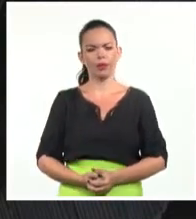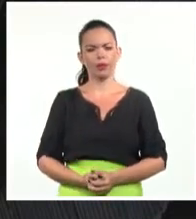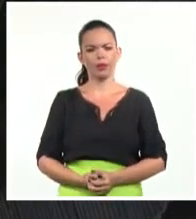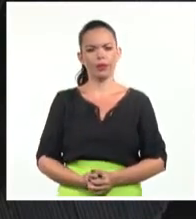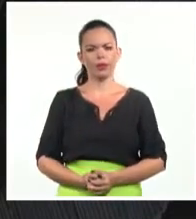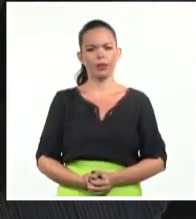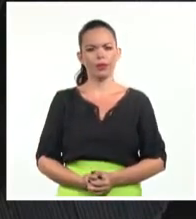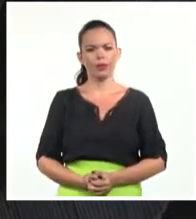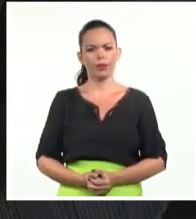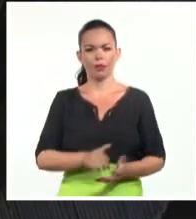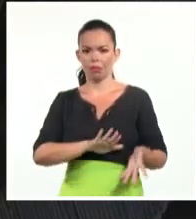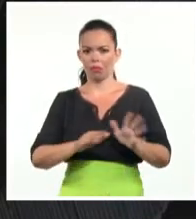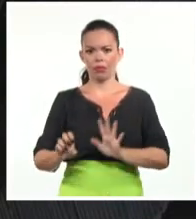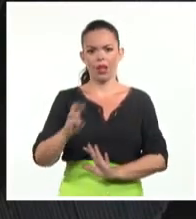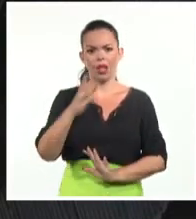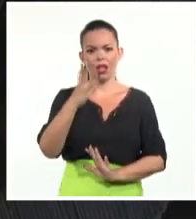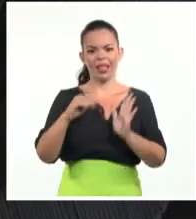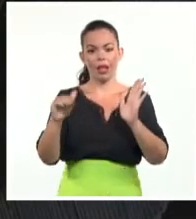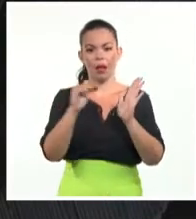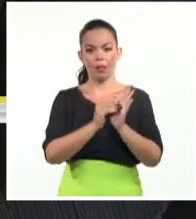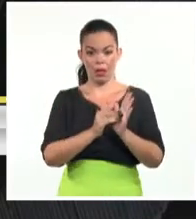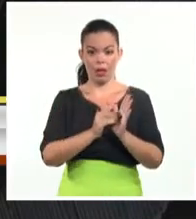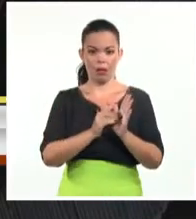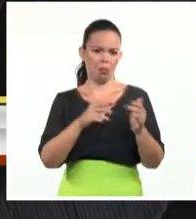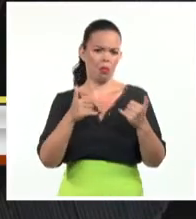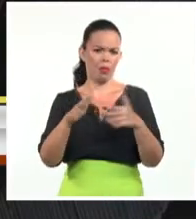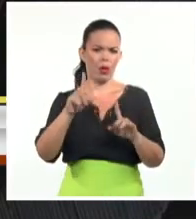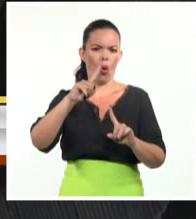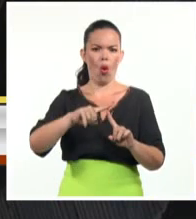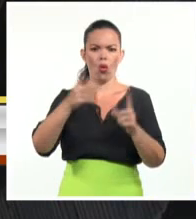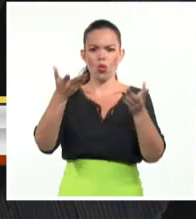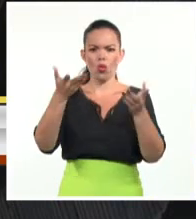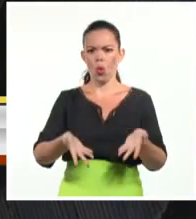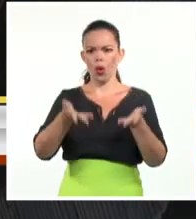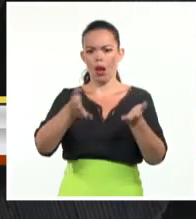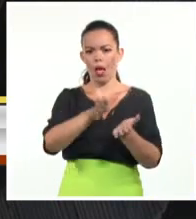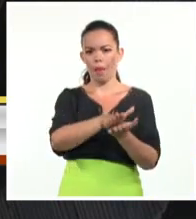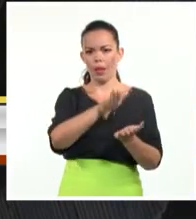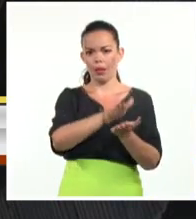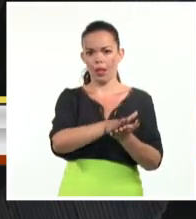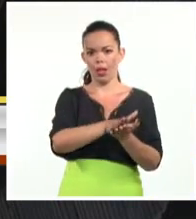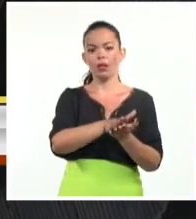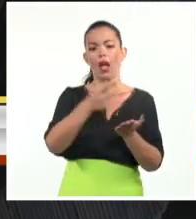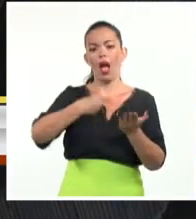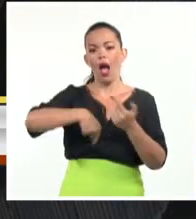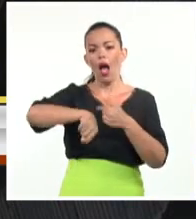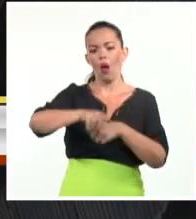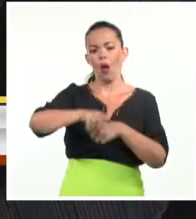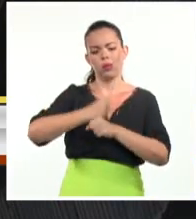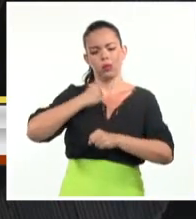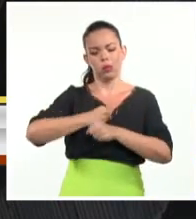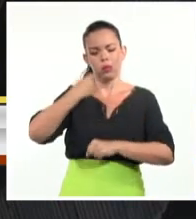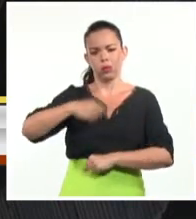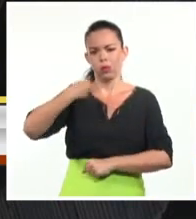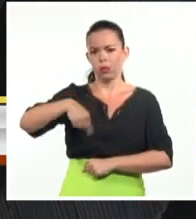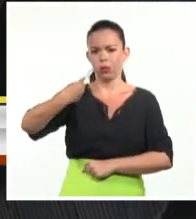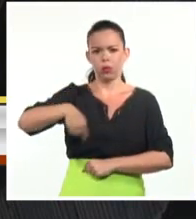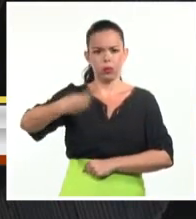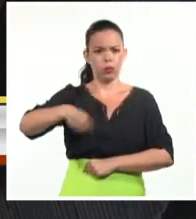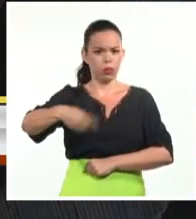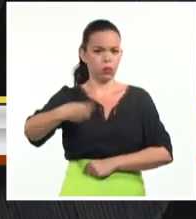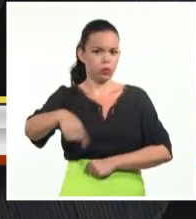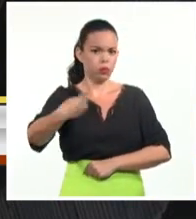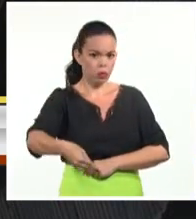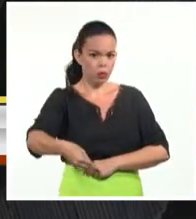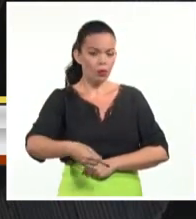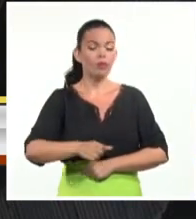Las 3.200 toneladas de azúcar pendientes, los tres centrales abileños deberán producir diariamente 807 toneladas de azúcar